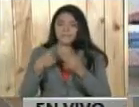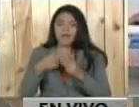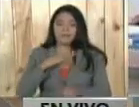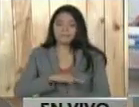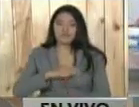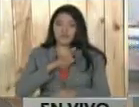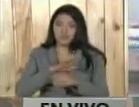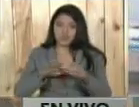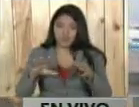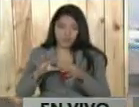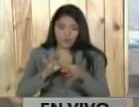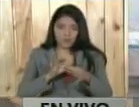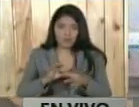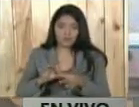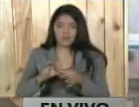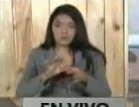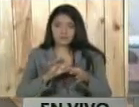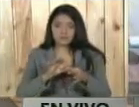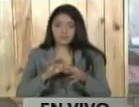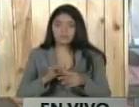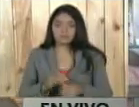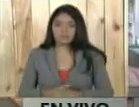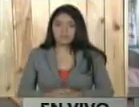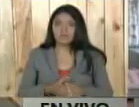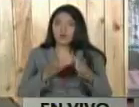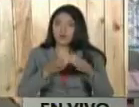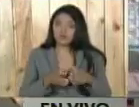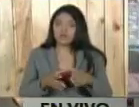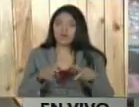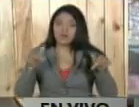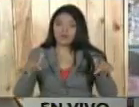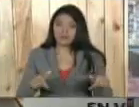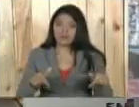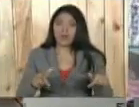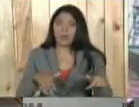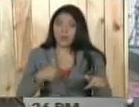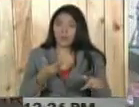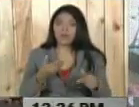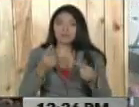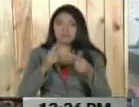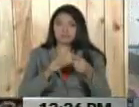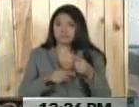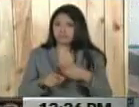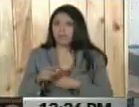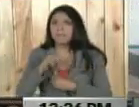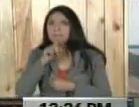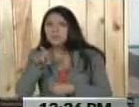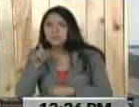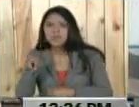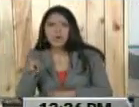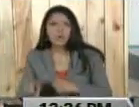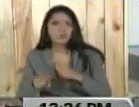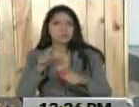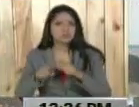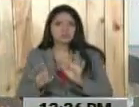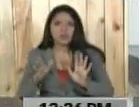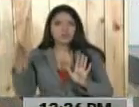Soberano. Bueno, y el Consejo de Defensa de la Nación puede hacer un conjunto de consultas